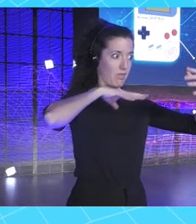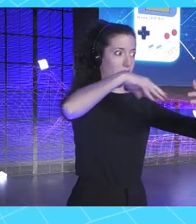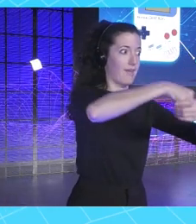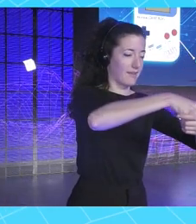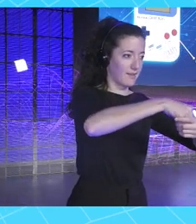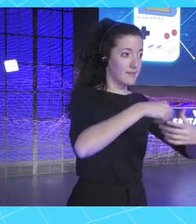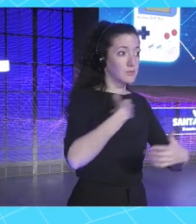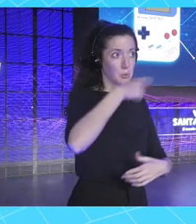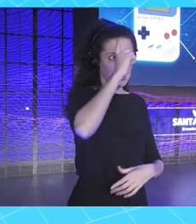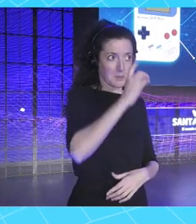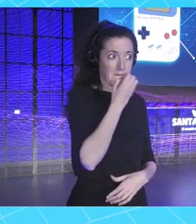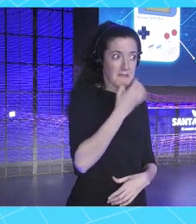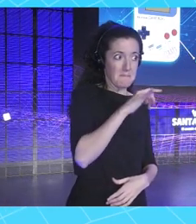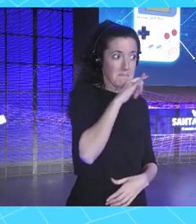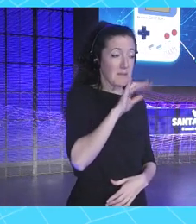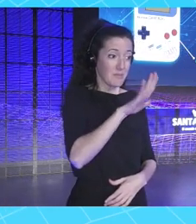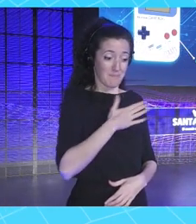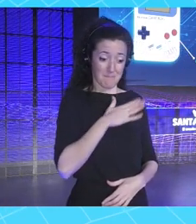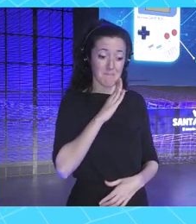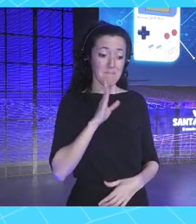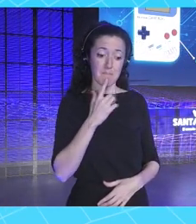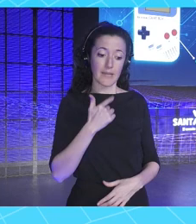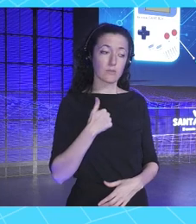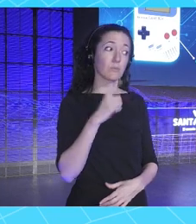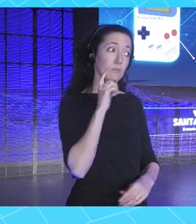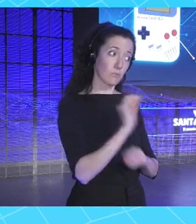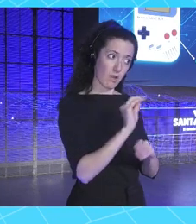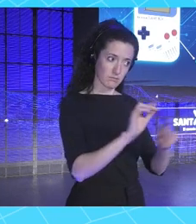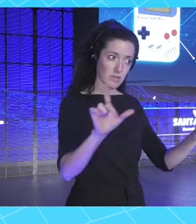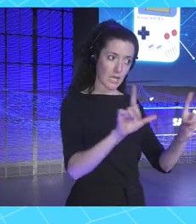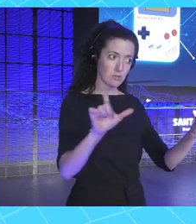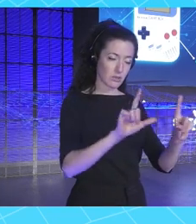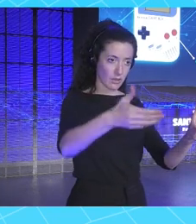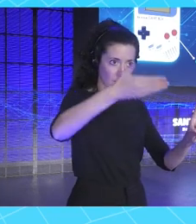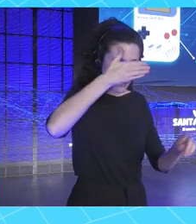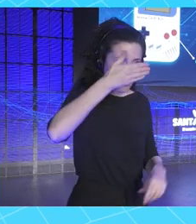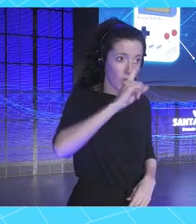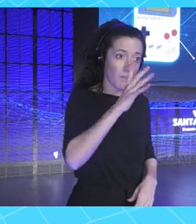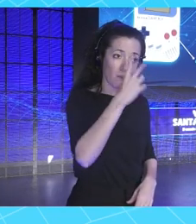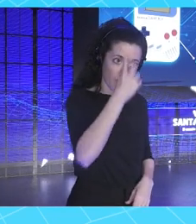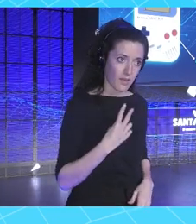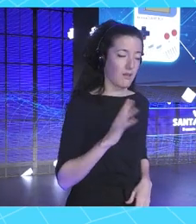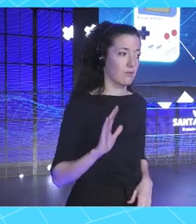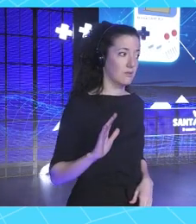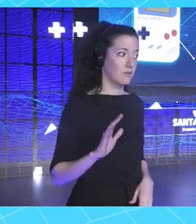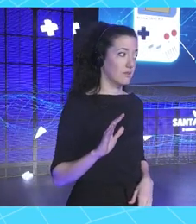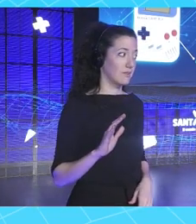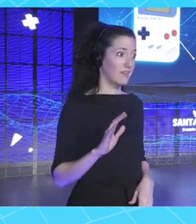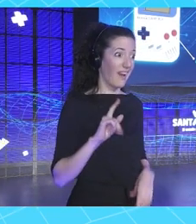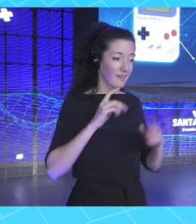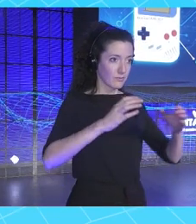será bueno será malo pero mi madre me ha dicho toda la vida no te acerques tanto el televisor que te vas a quedar ciego y ahí te estás poniendo una pantallita aquí